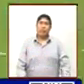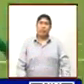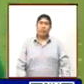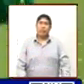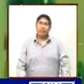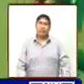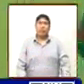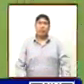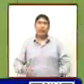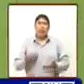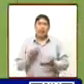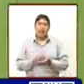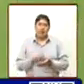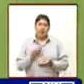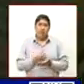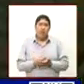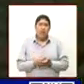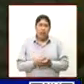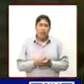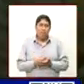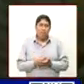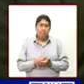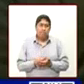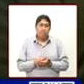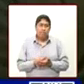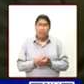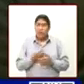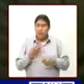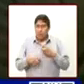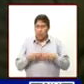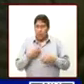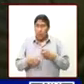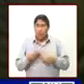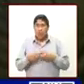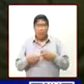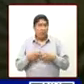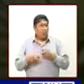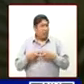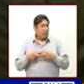Lo económico no es el principal factor que está